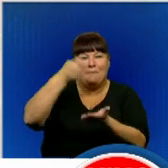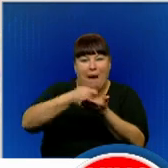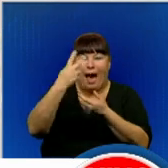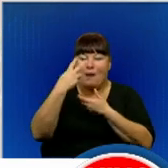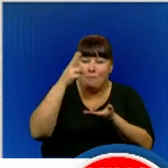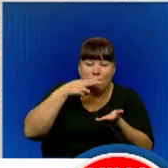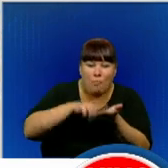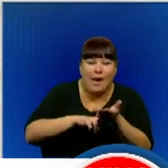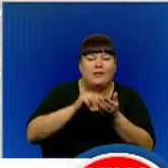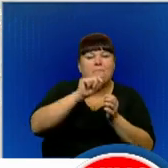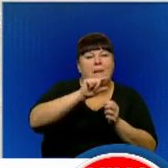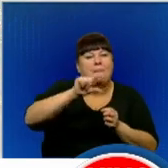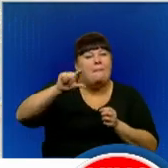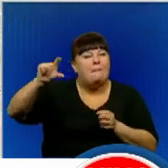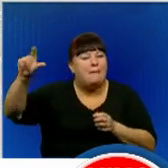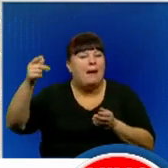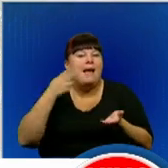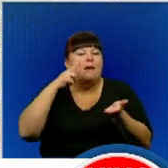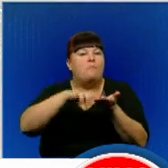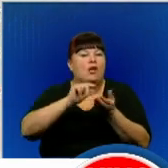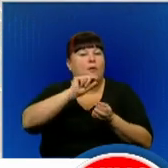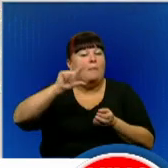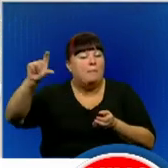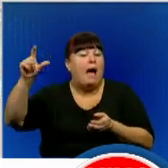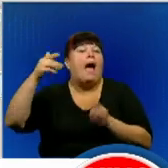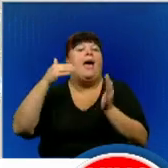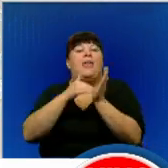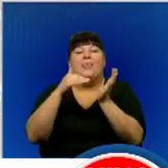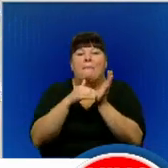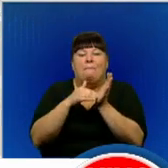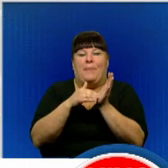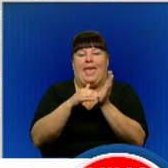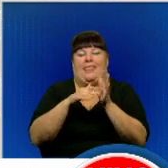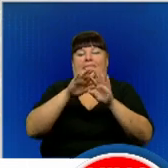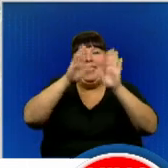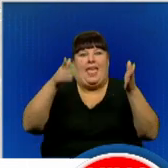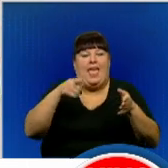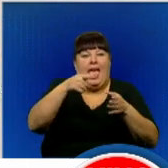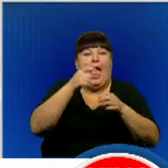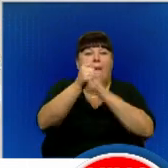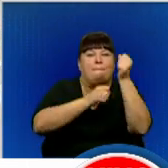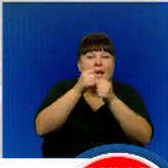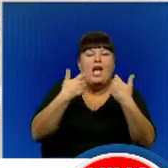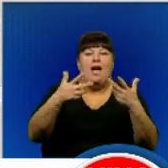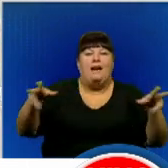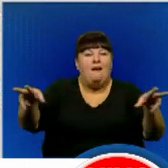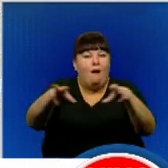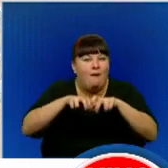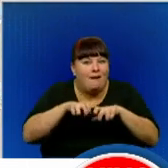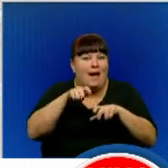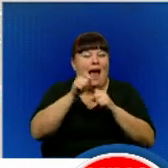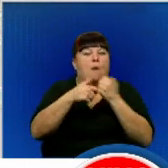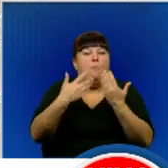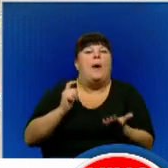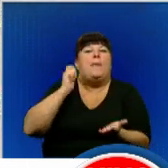que vaya aumentando la carga tributaria a medida que la estructura y capacidad financiera de la